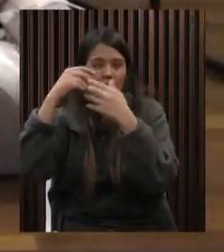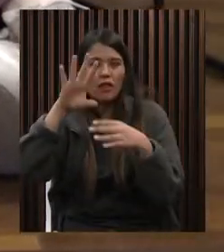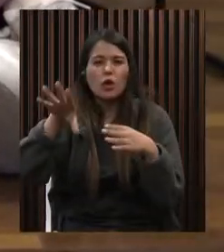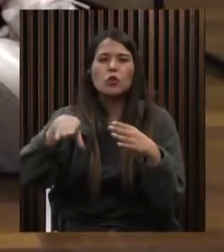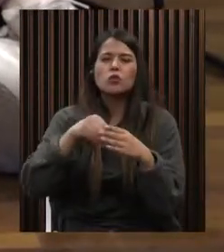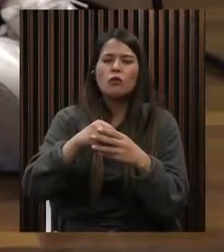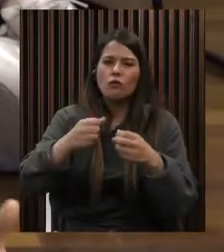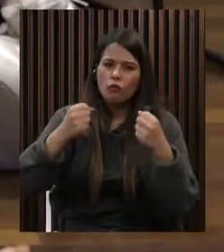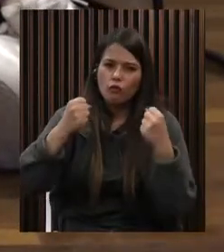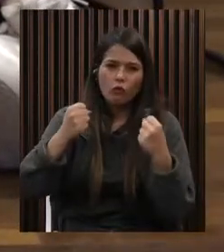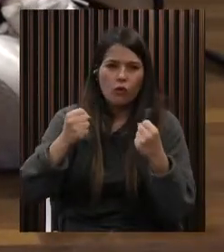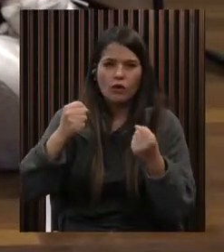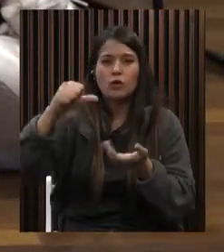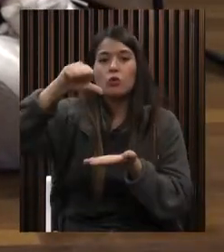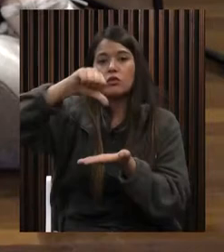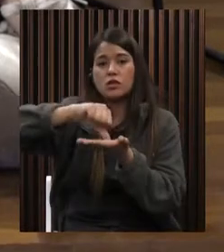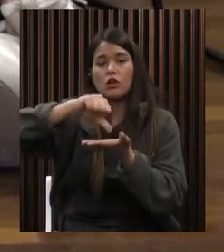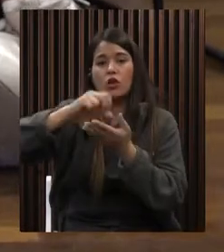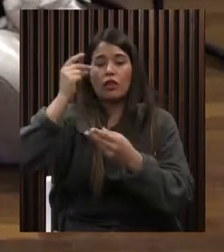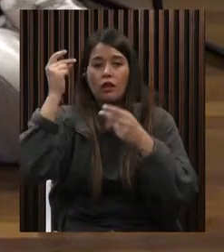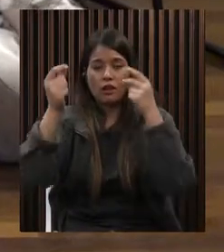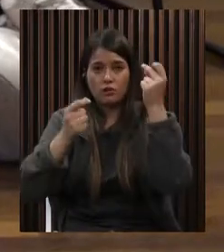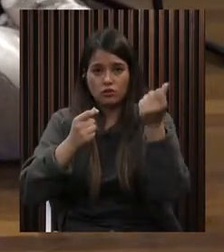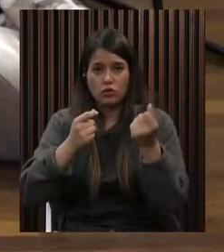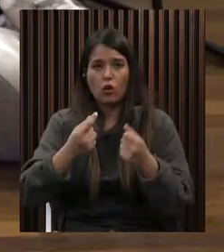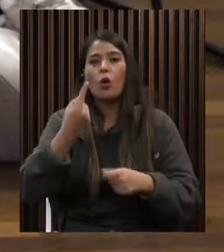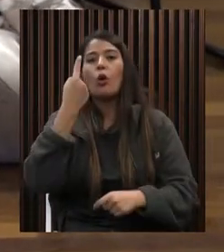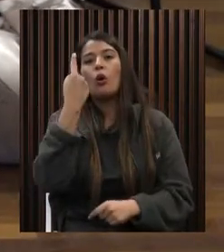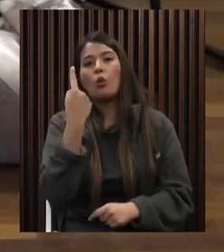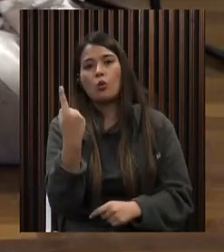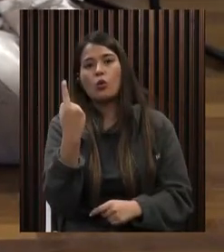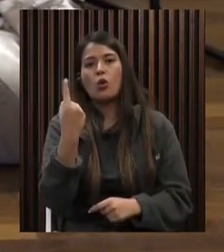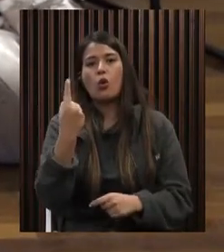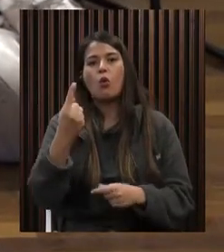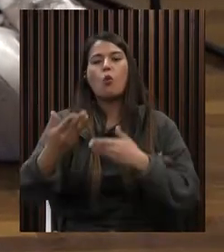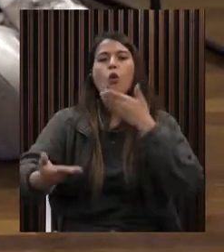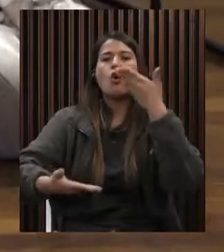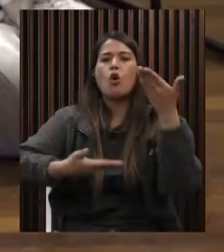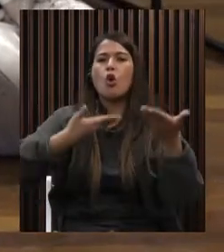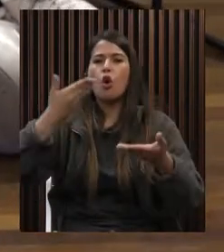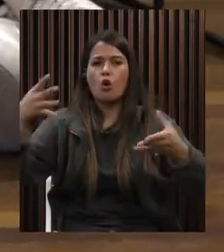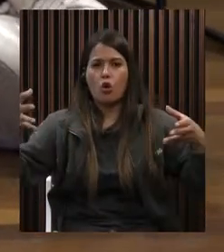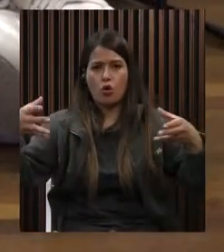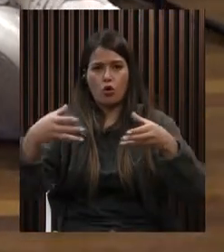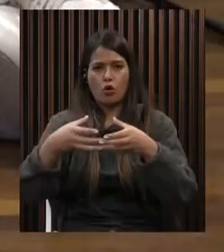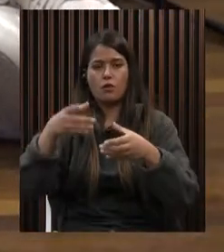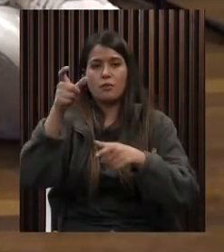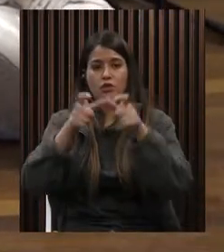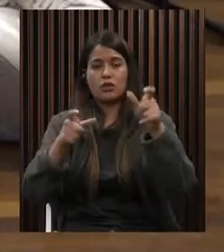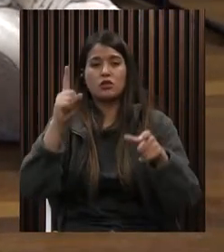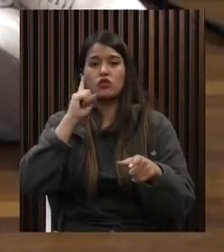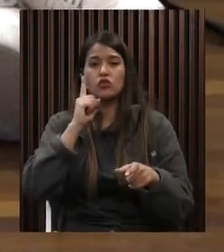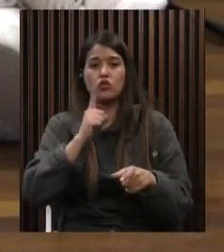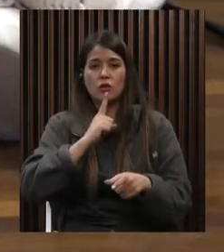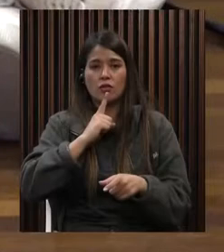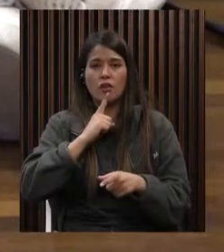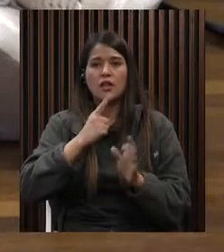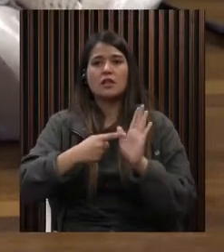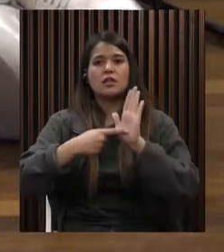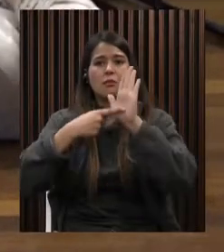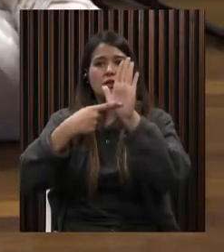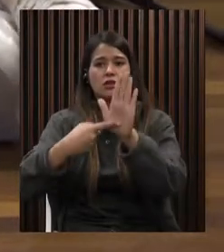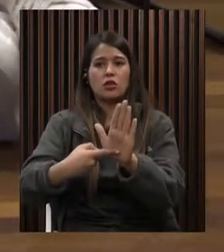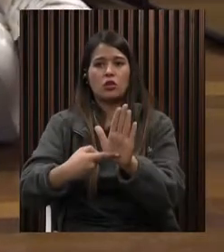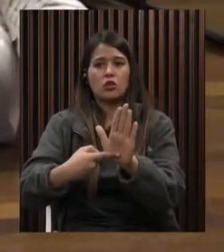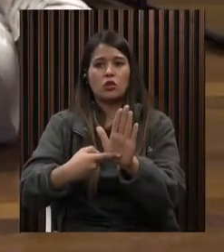como espacio, como centro de creación. Uno fue la creación de un coro de sordos, que se presentó dentro de un proyecto que se